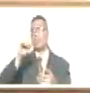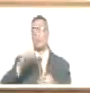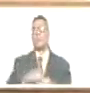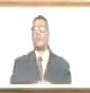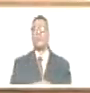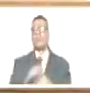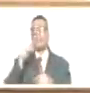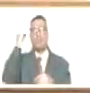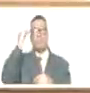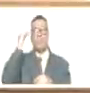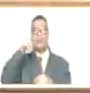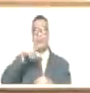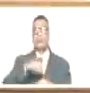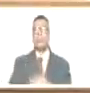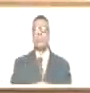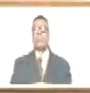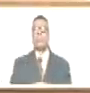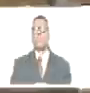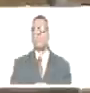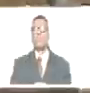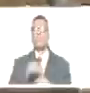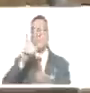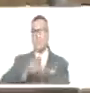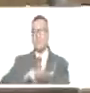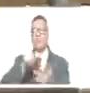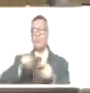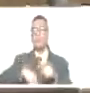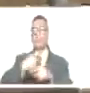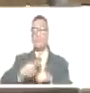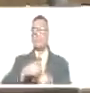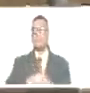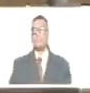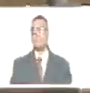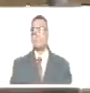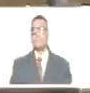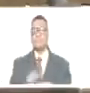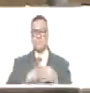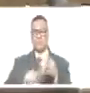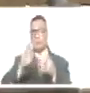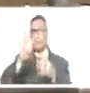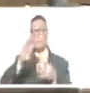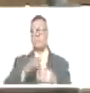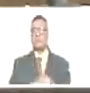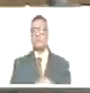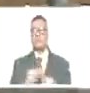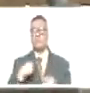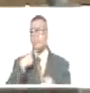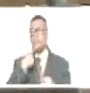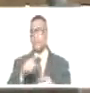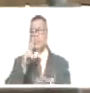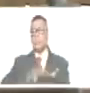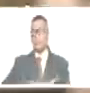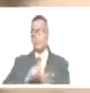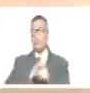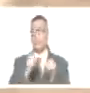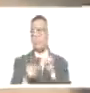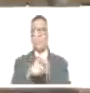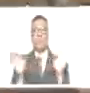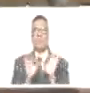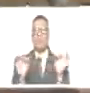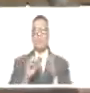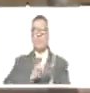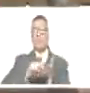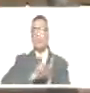consideración, aprobado. Siguiente. Cuarto, se sugiere aprobar sin modificación del artículo 1,